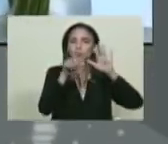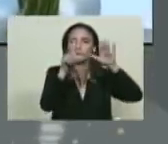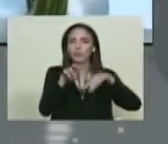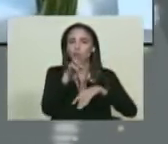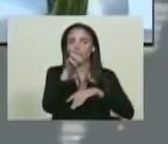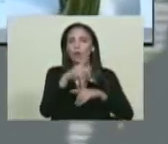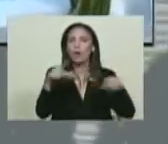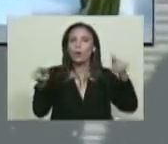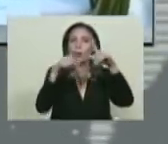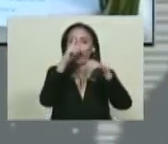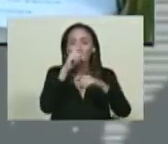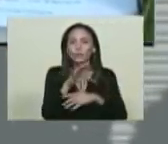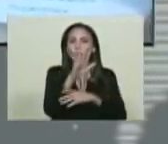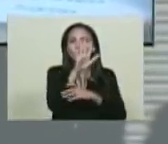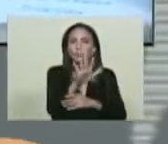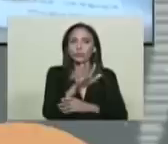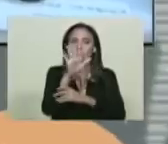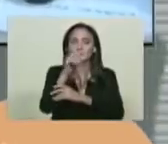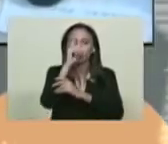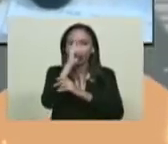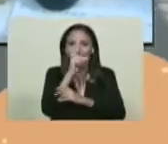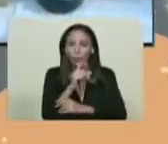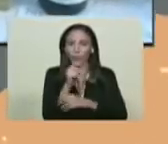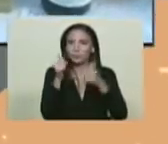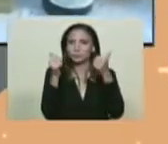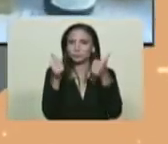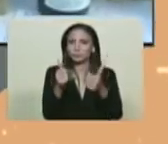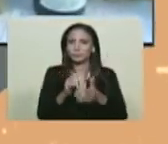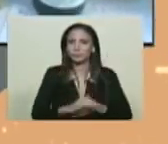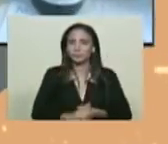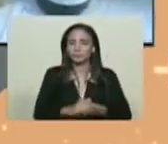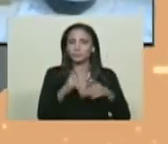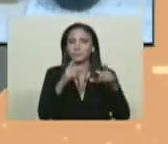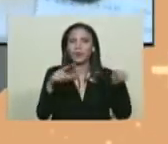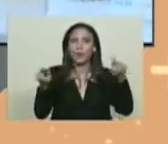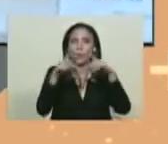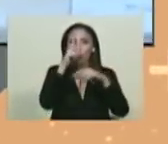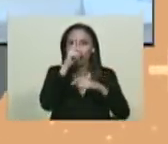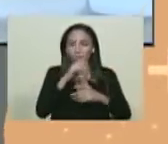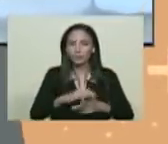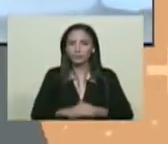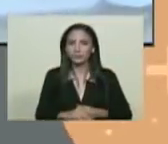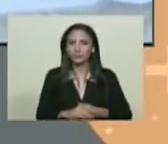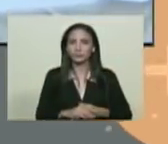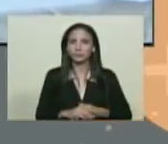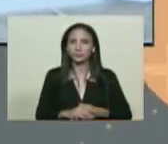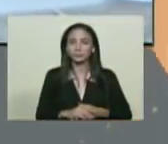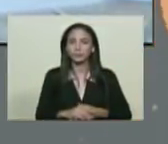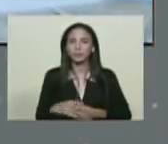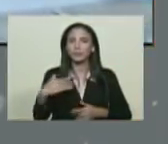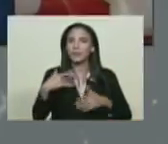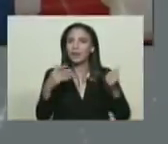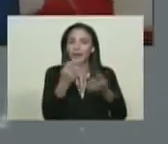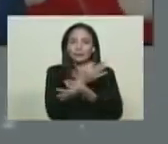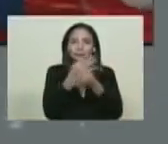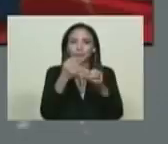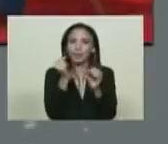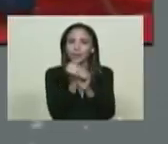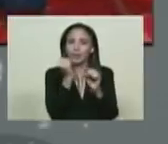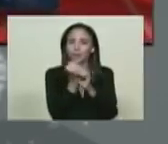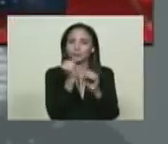mañana 55 años bien vividos, compadre. Bien vividos, intensamente